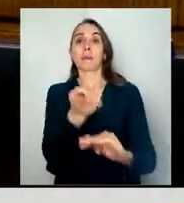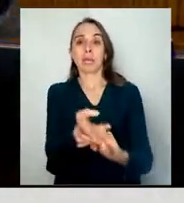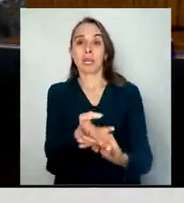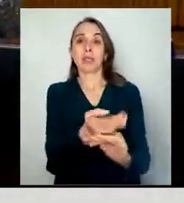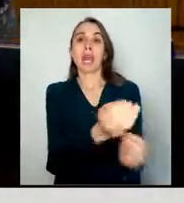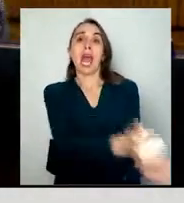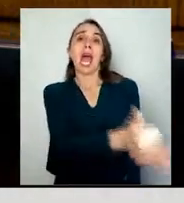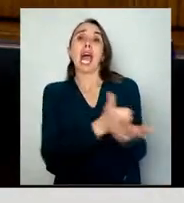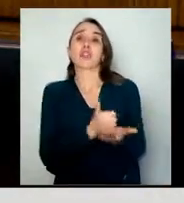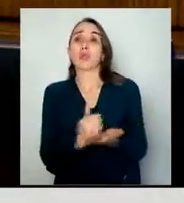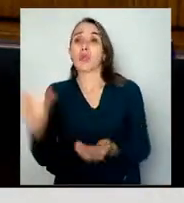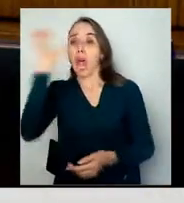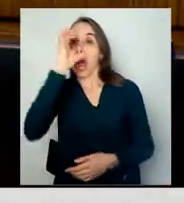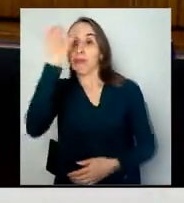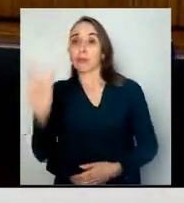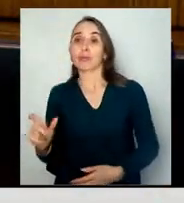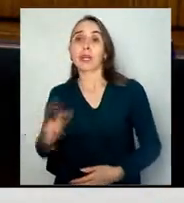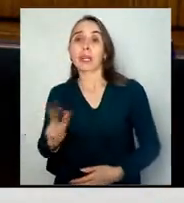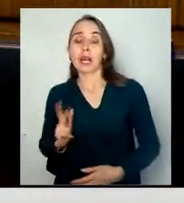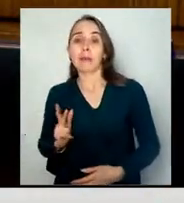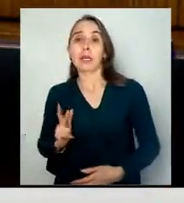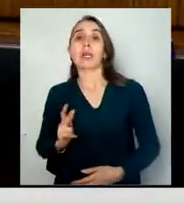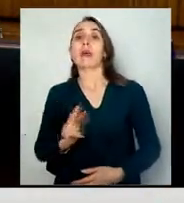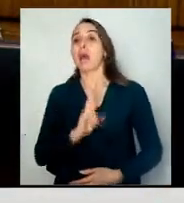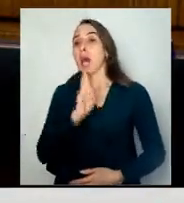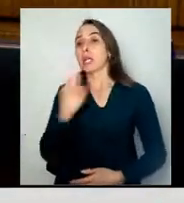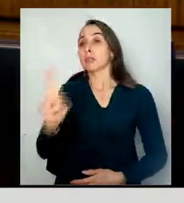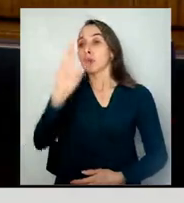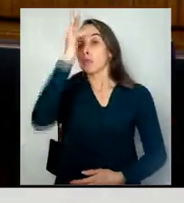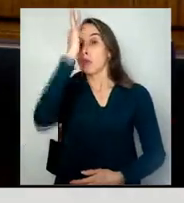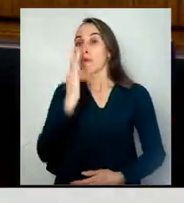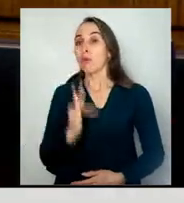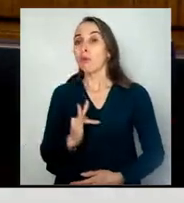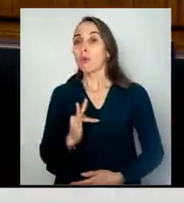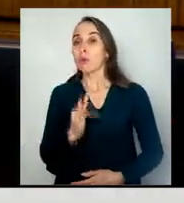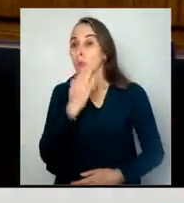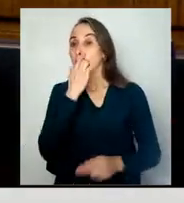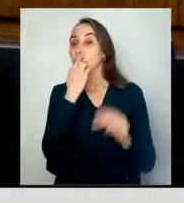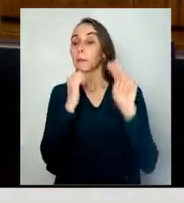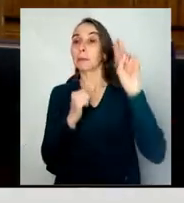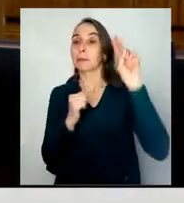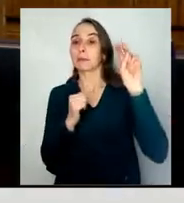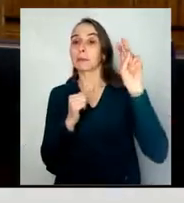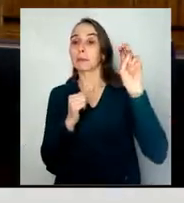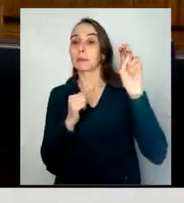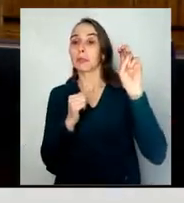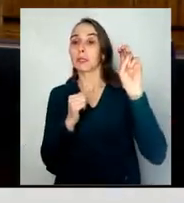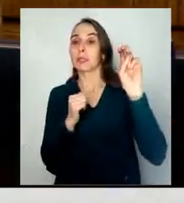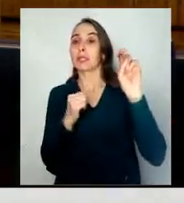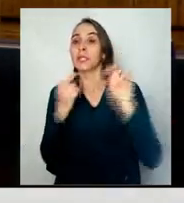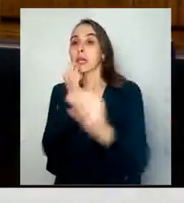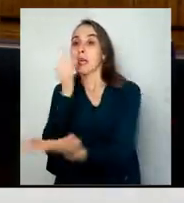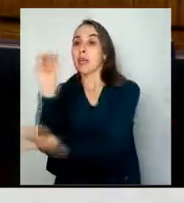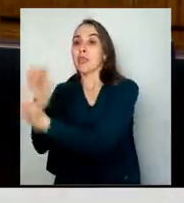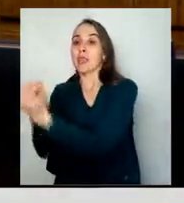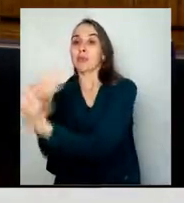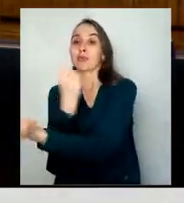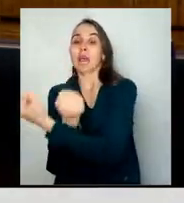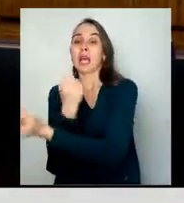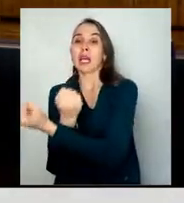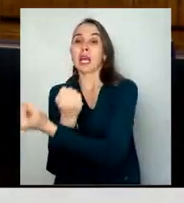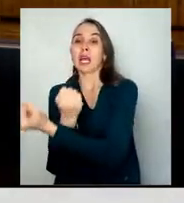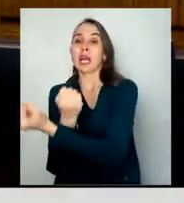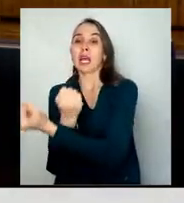a lo que estos también se niegan señal señalando que comillas como se hizo la denuncia en carabineros nosotros como